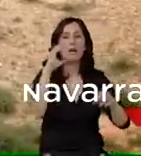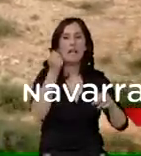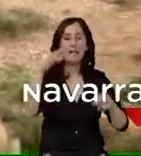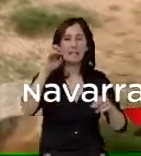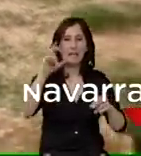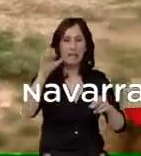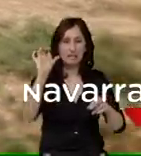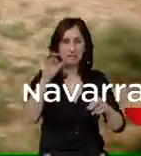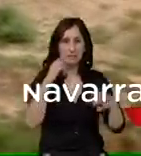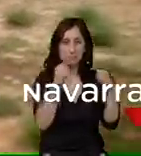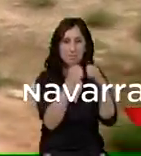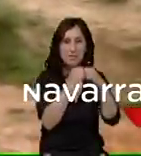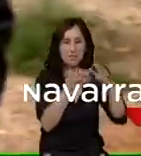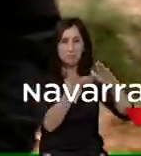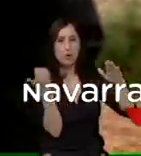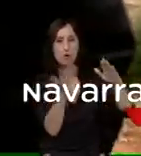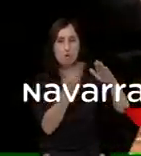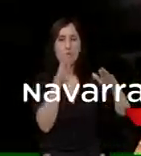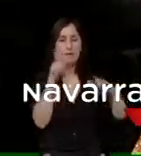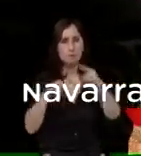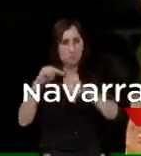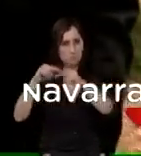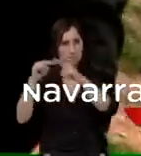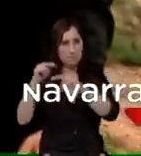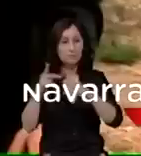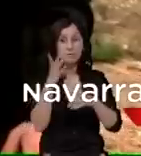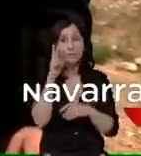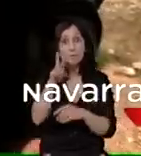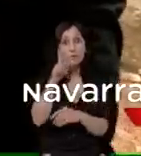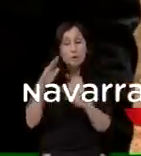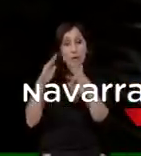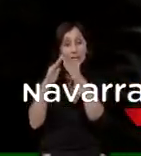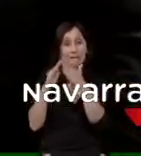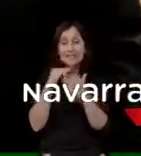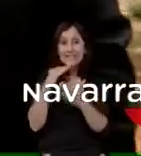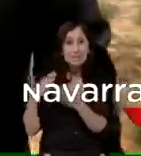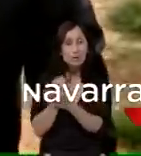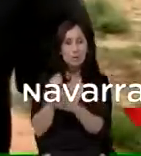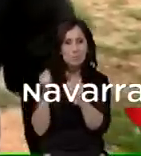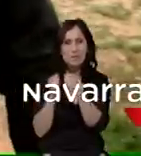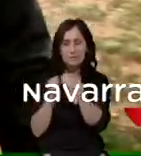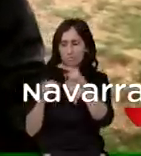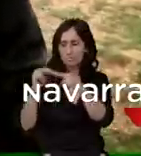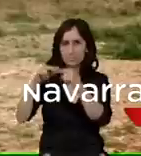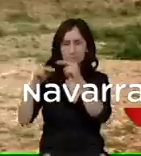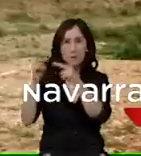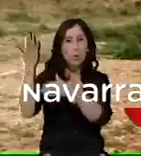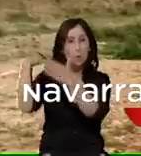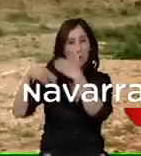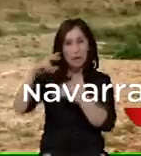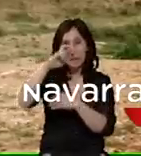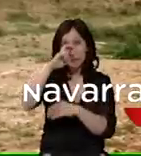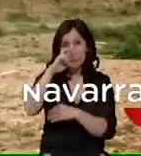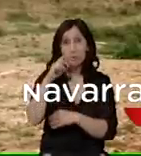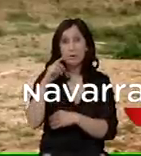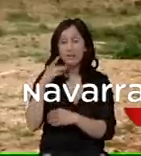Si te has fijado en Cabanillas, que todas las casas son de piedra, todos los corrales, los cobertizos antiguos son de